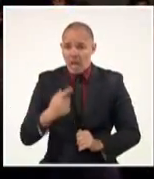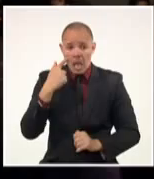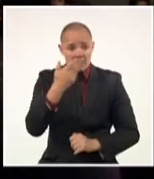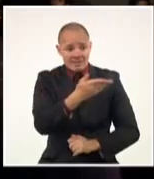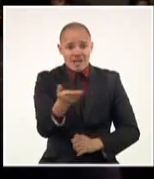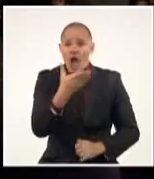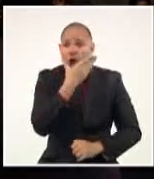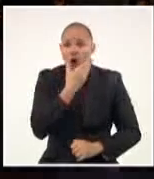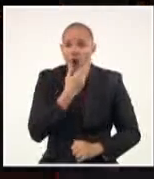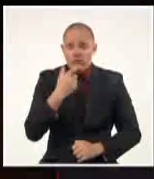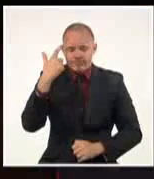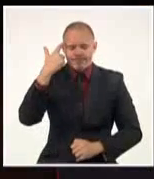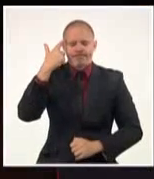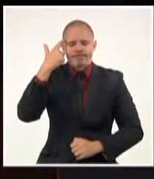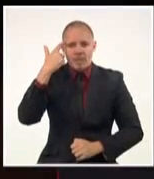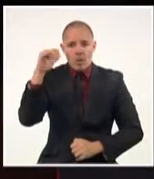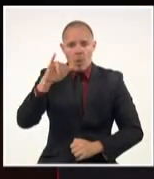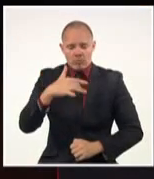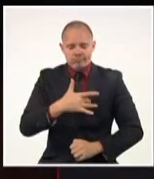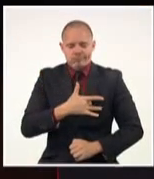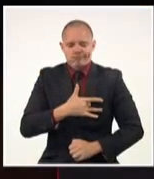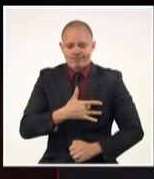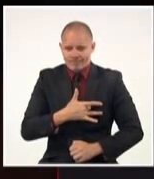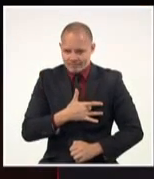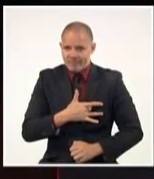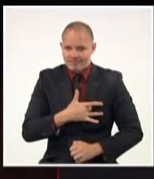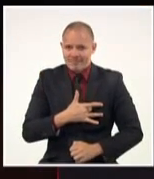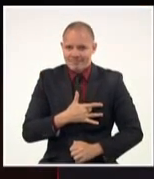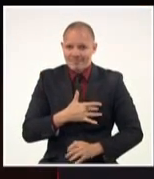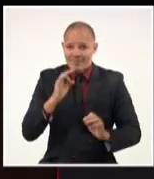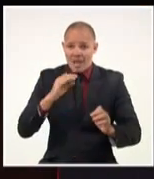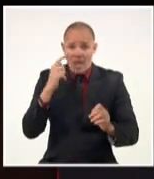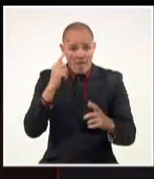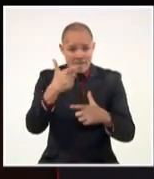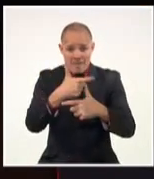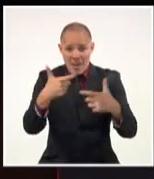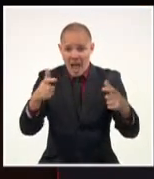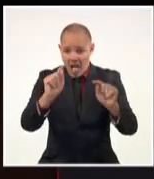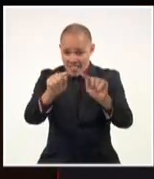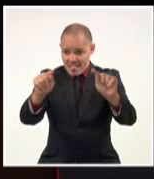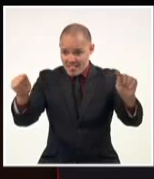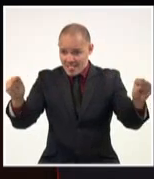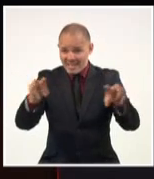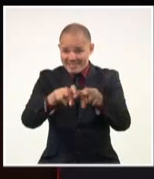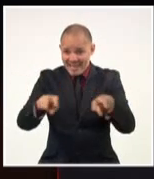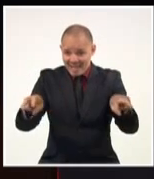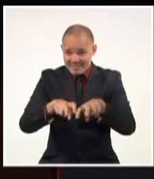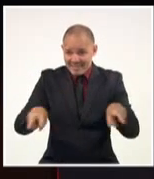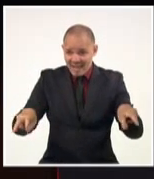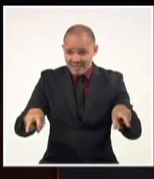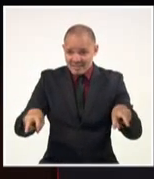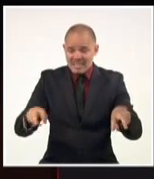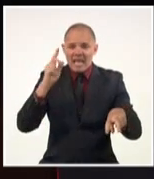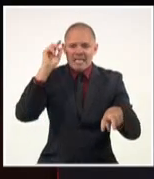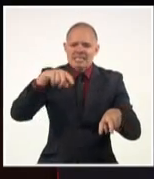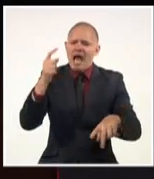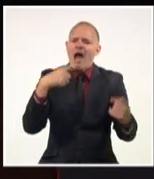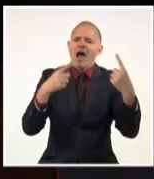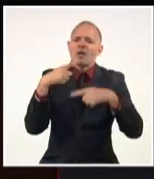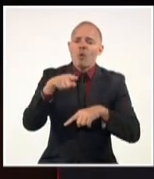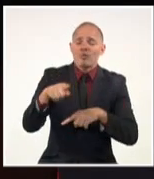juventud cubana de esta época, en los muchos que están aquí y también en la mayoría de los que se